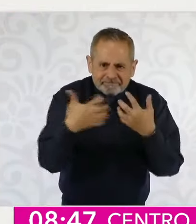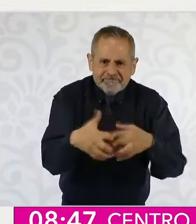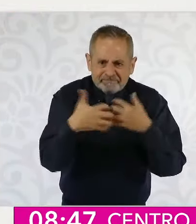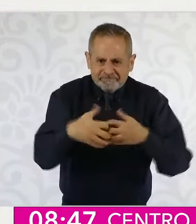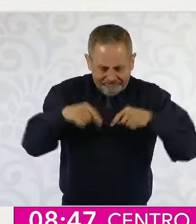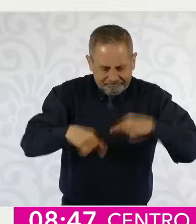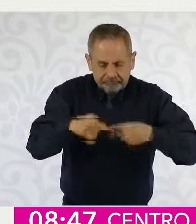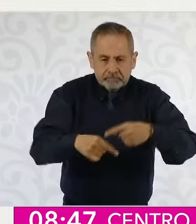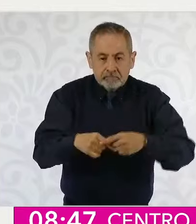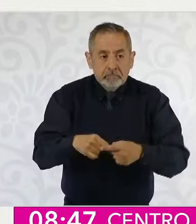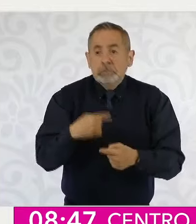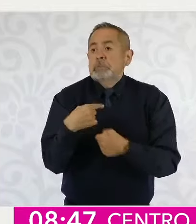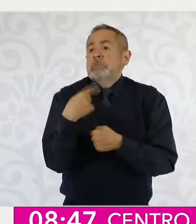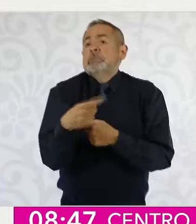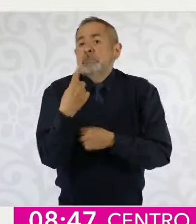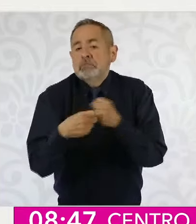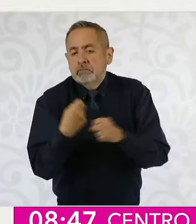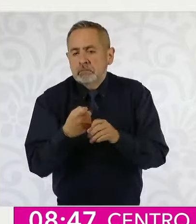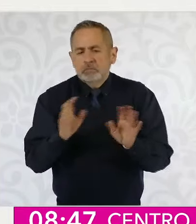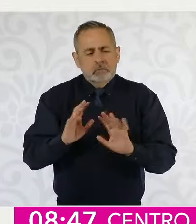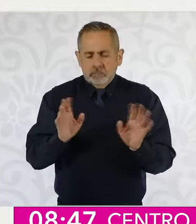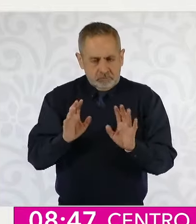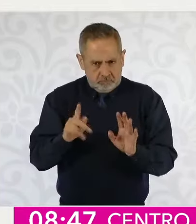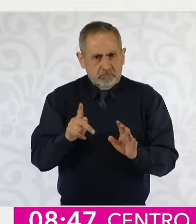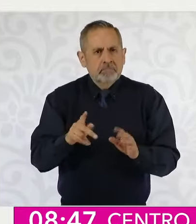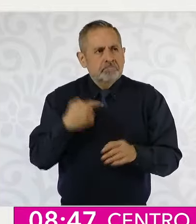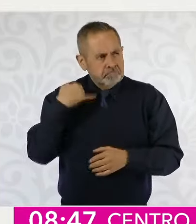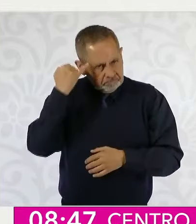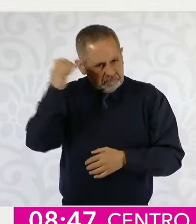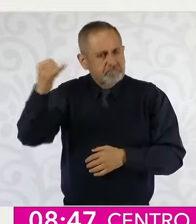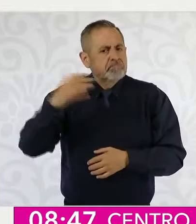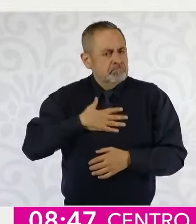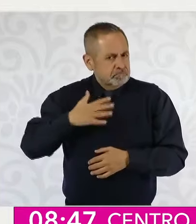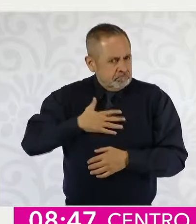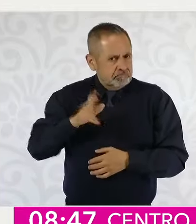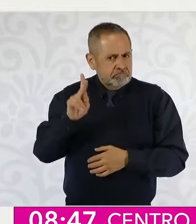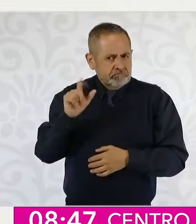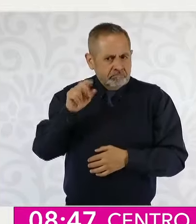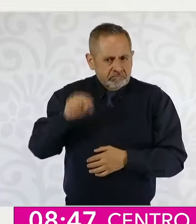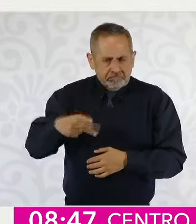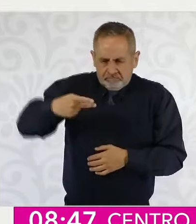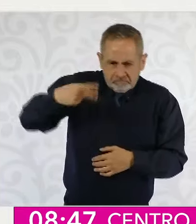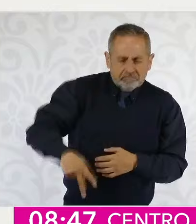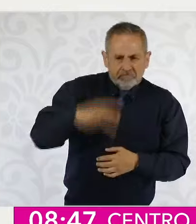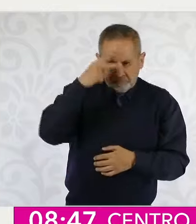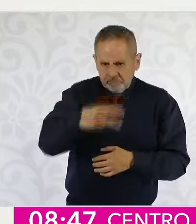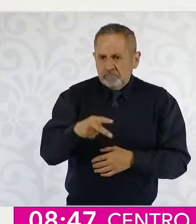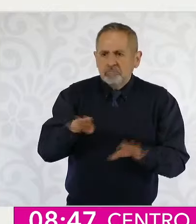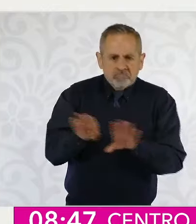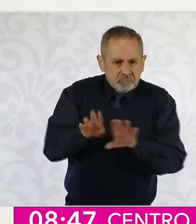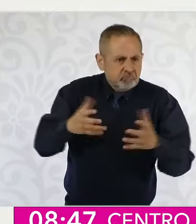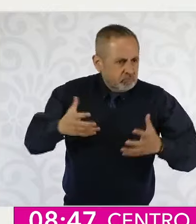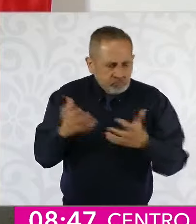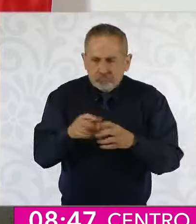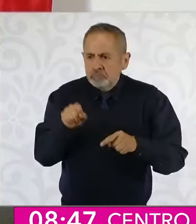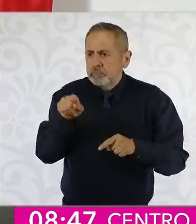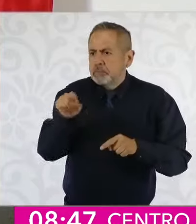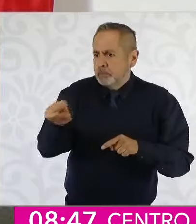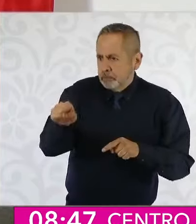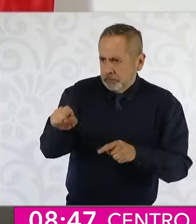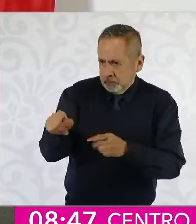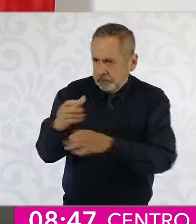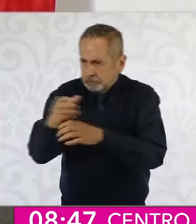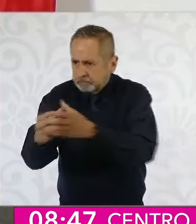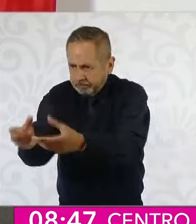No es de un año, no, pero sí es un plan en donde queremos fortalecer nuestras cadenas productivas y